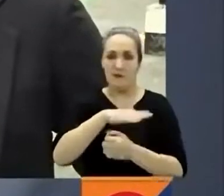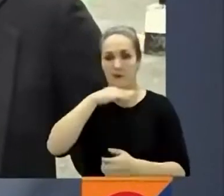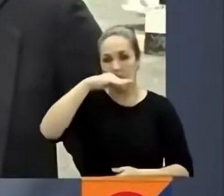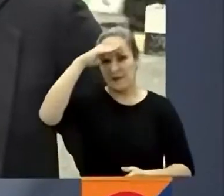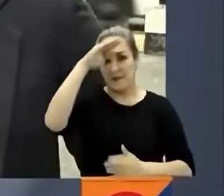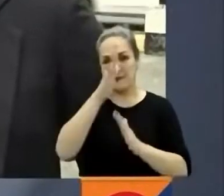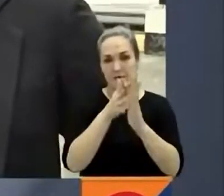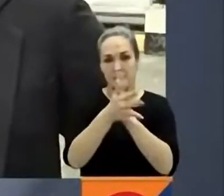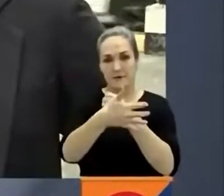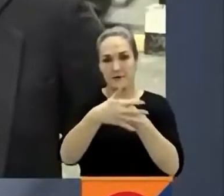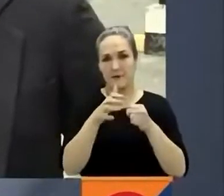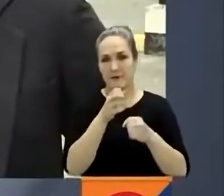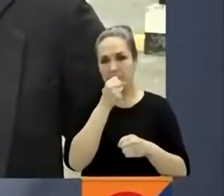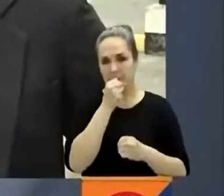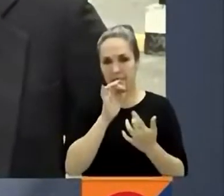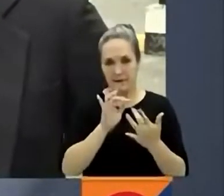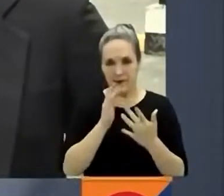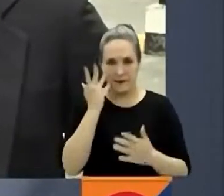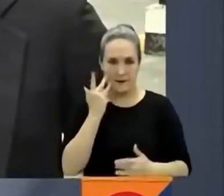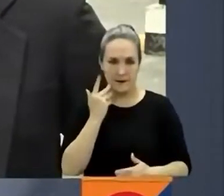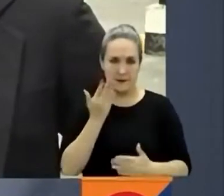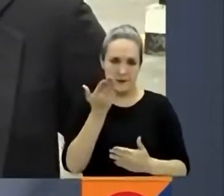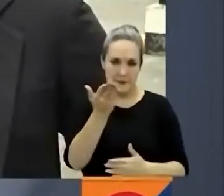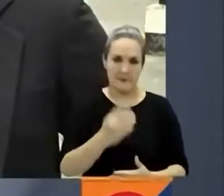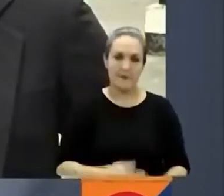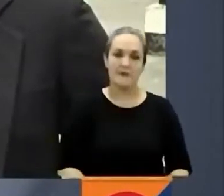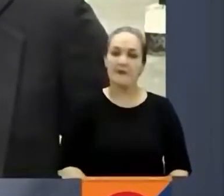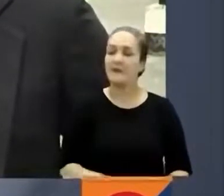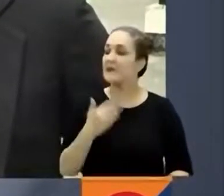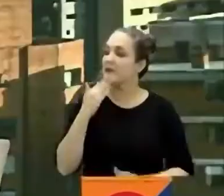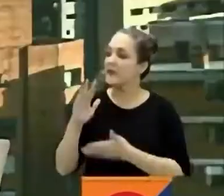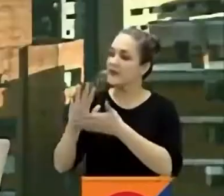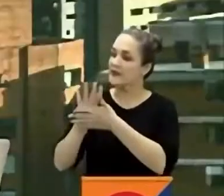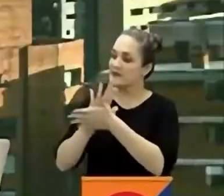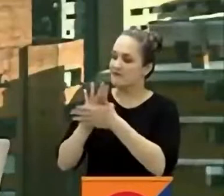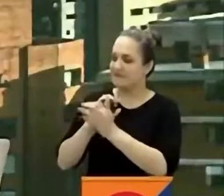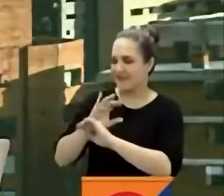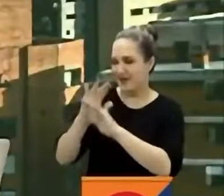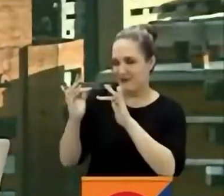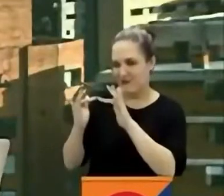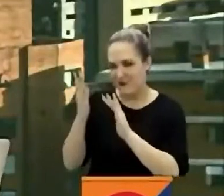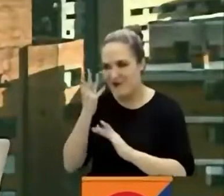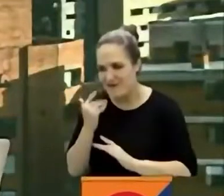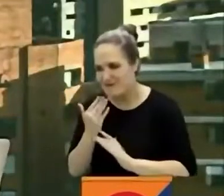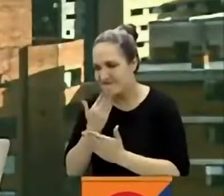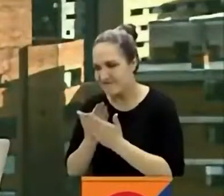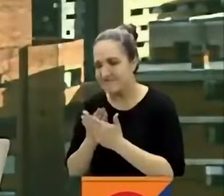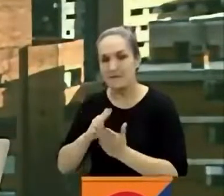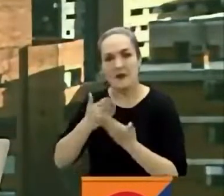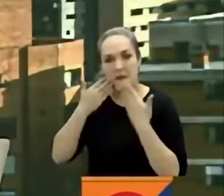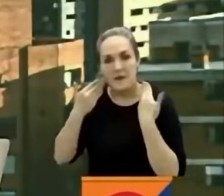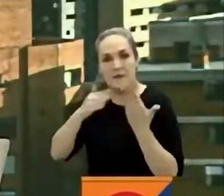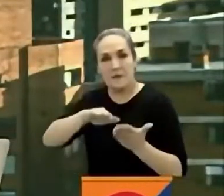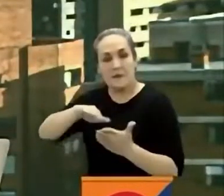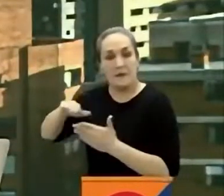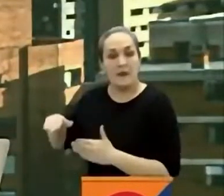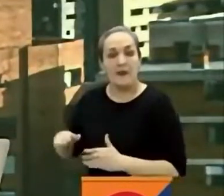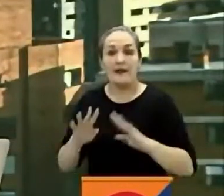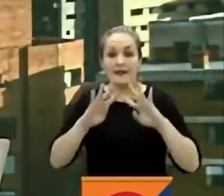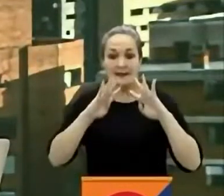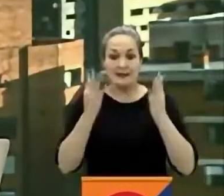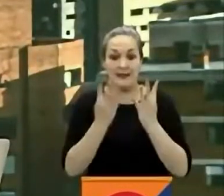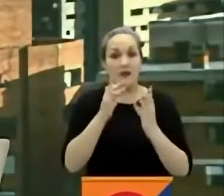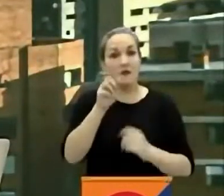RTVC Noticias, conectados 24/7. José Fernando. Muchas gracias, Ismael. Claro que sí, conectados 24/7, muy amable. Y el senador Alex Flores del Pacto